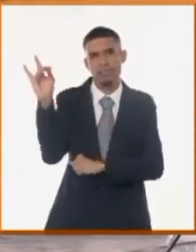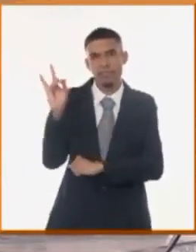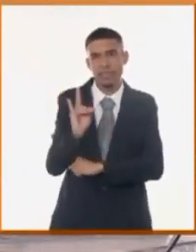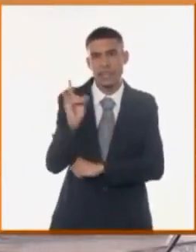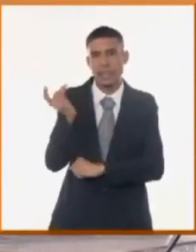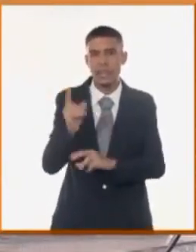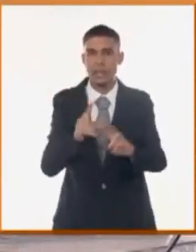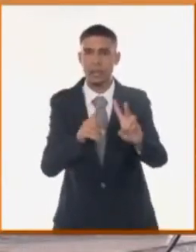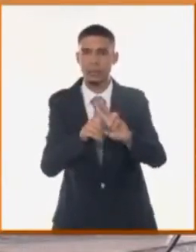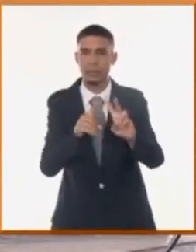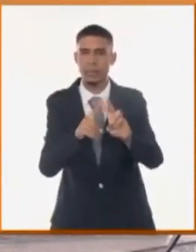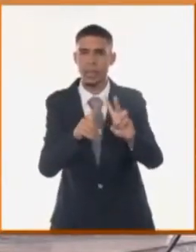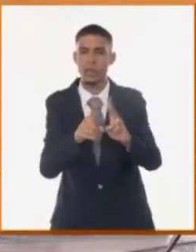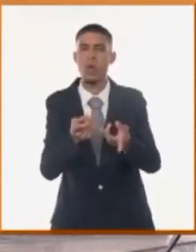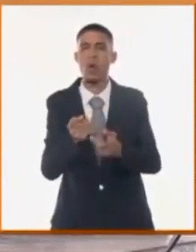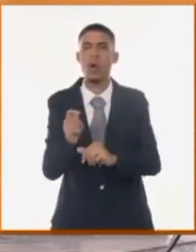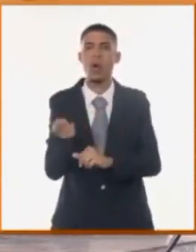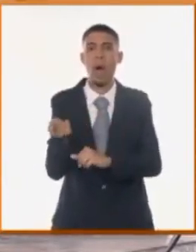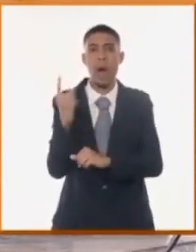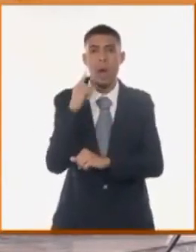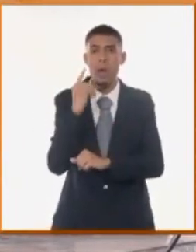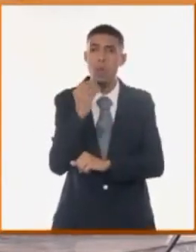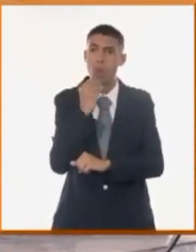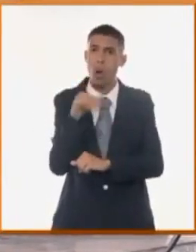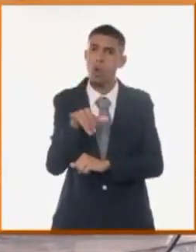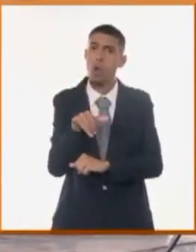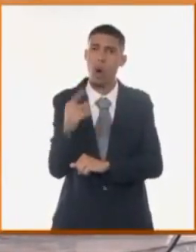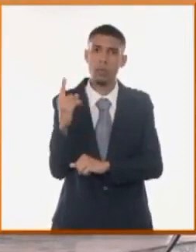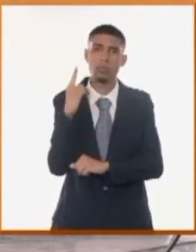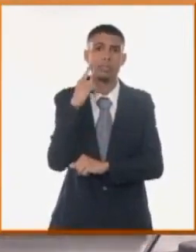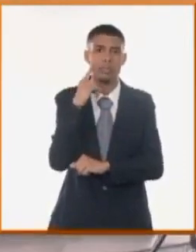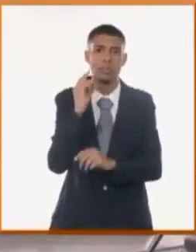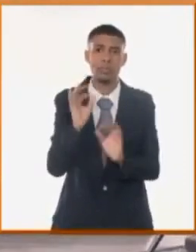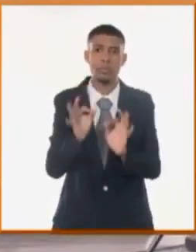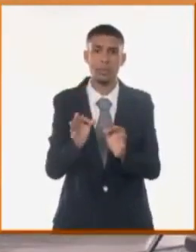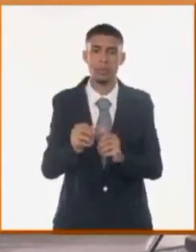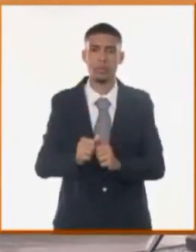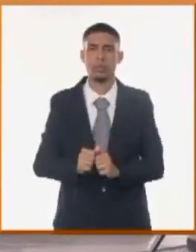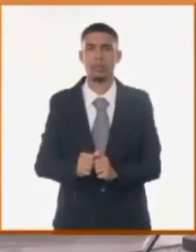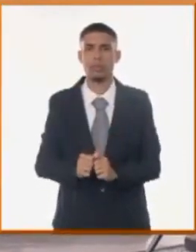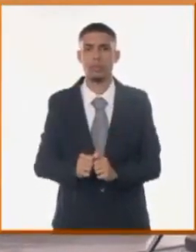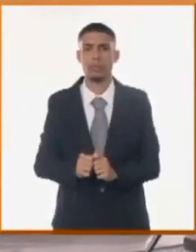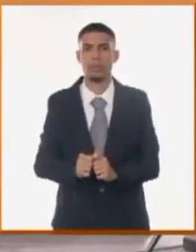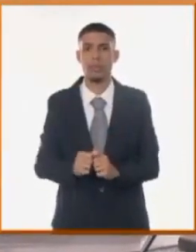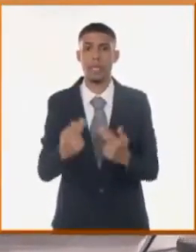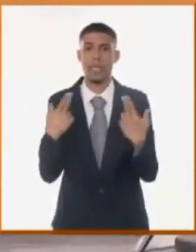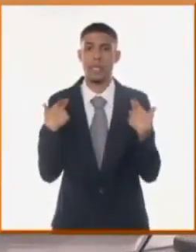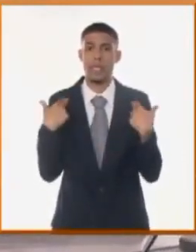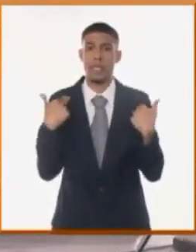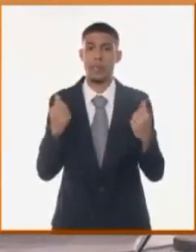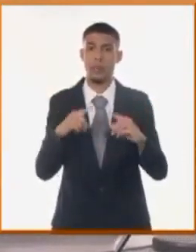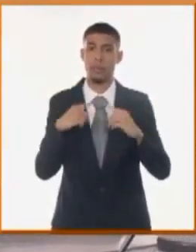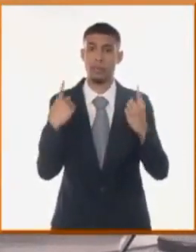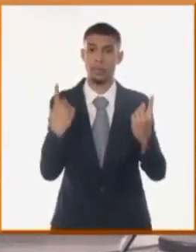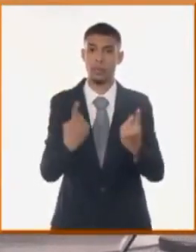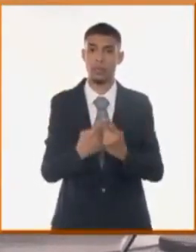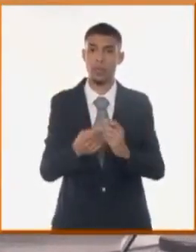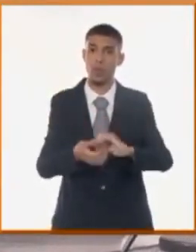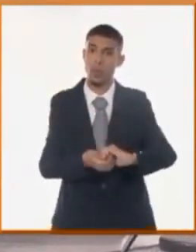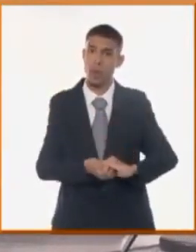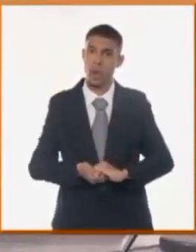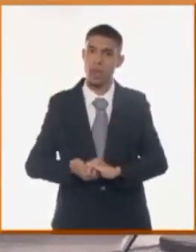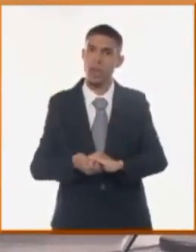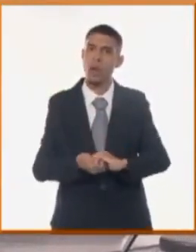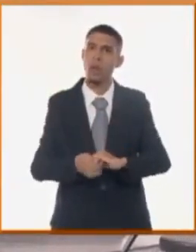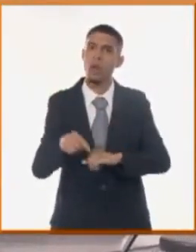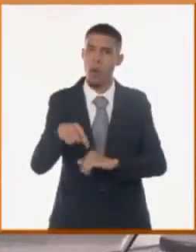su radio, si nos está oyendo por la radio cubana. Y su director general, el compañero Leonardo Vázquez Figueredo, está esta